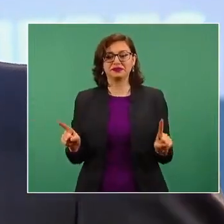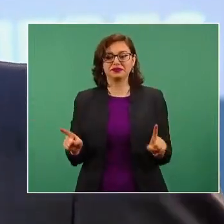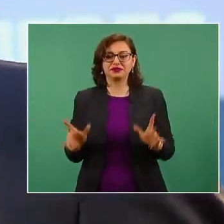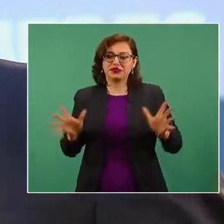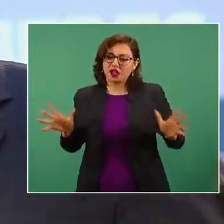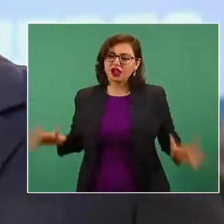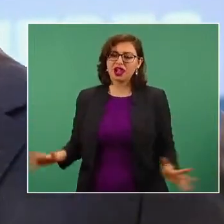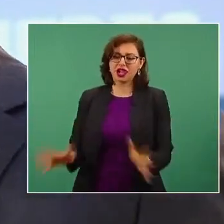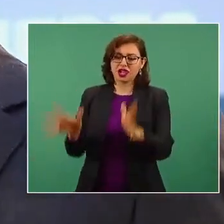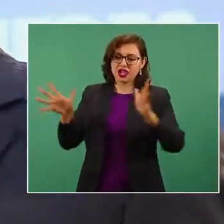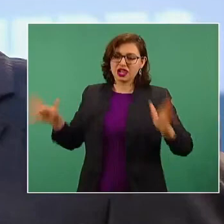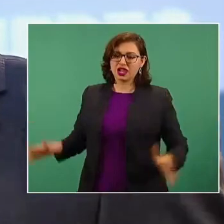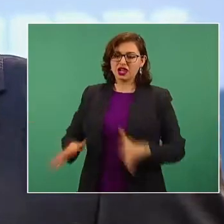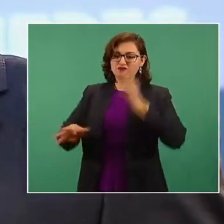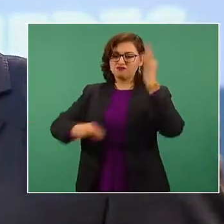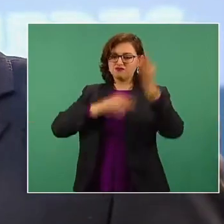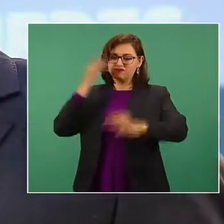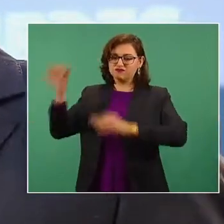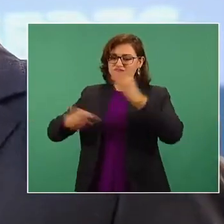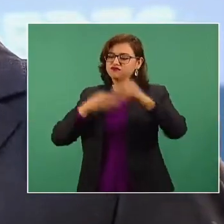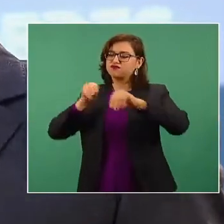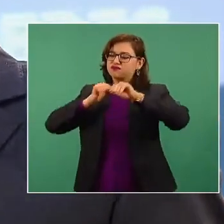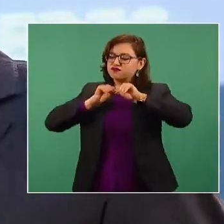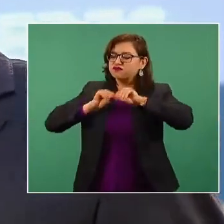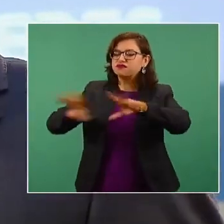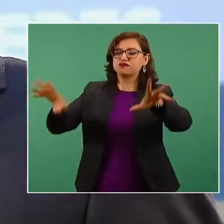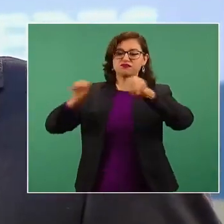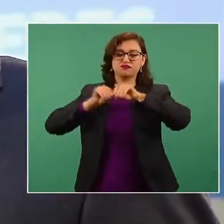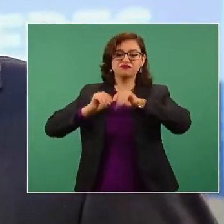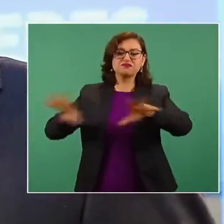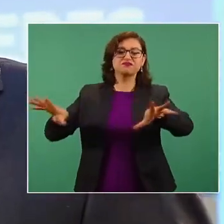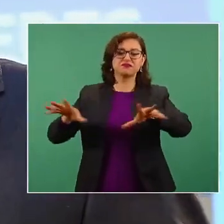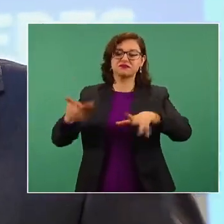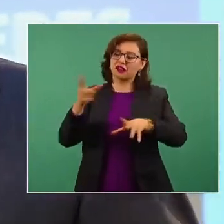era difundir